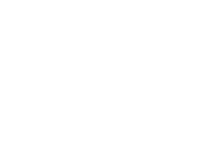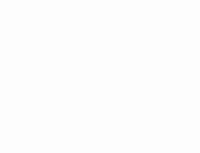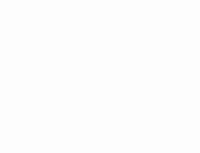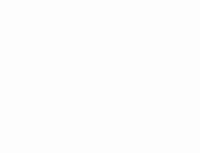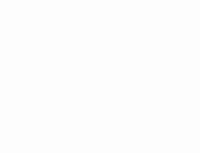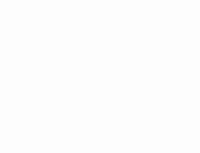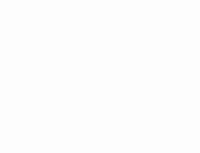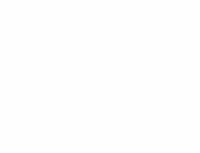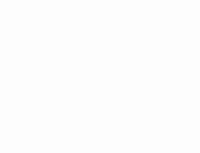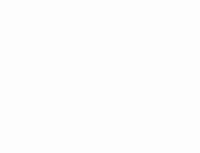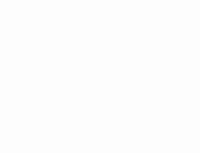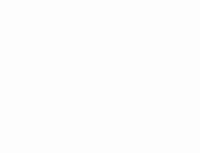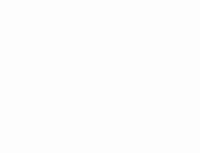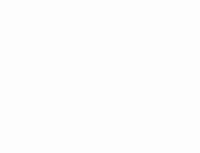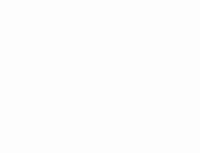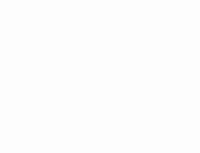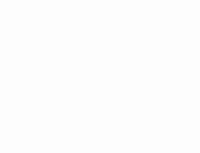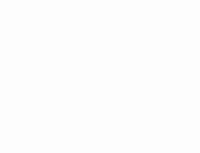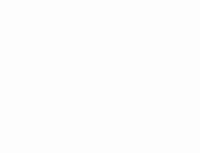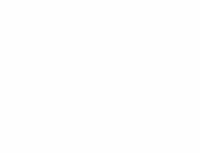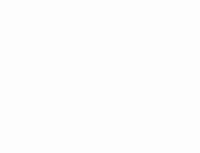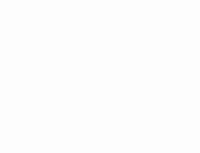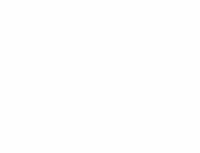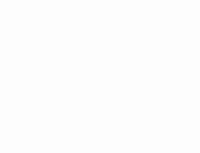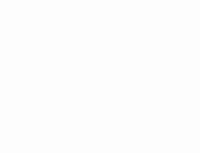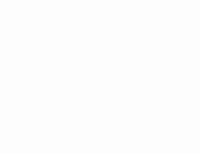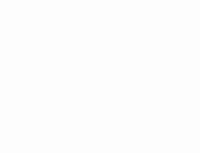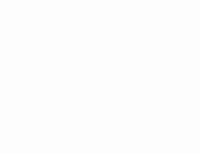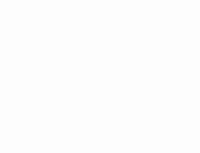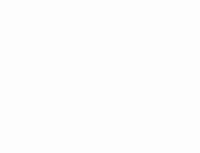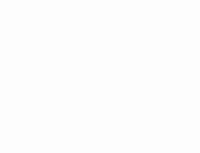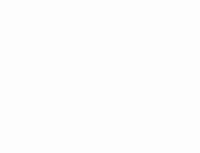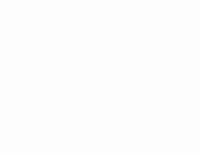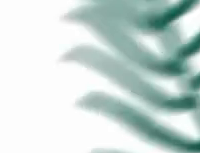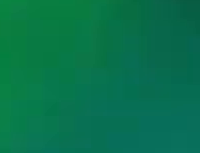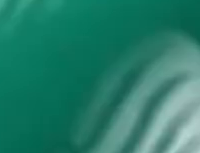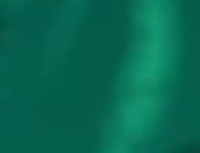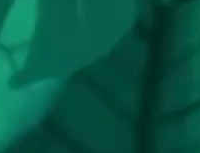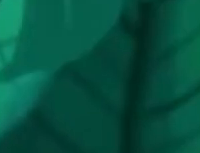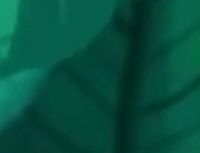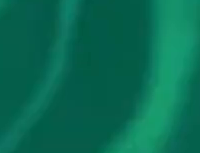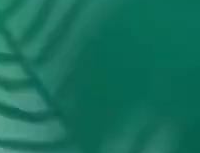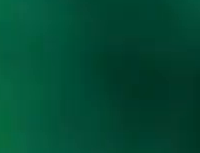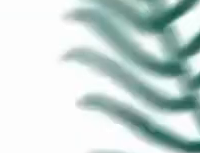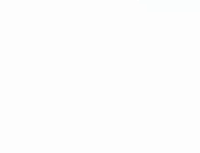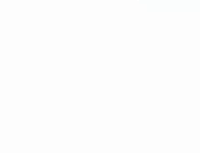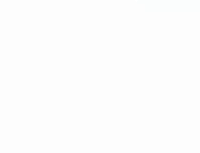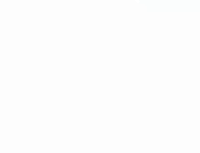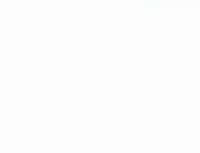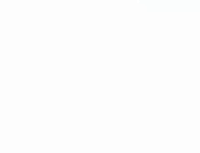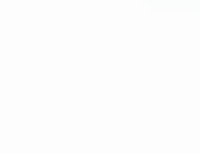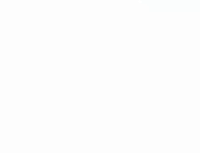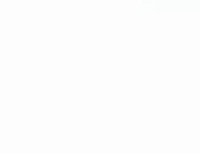disfruta de la edición número 63 del desfile de silleteros. En Medellín volveremos a